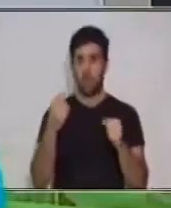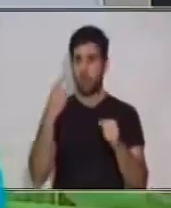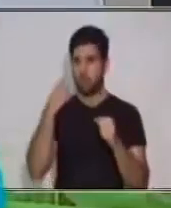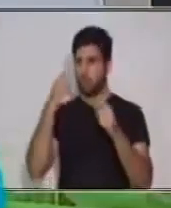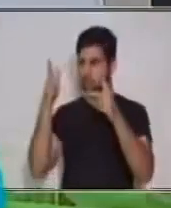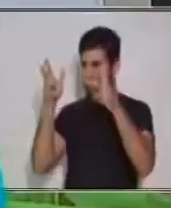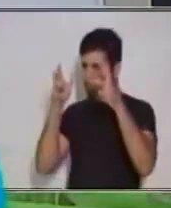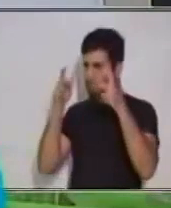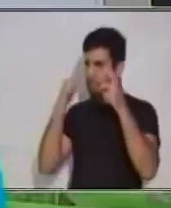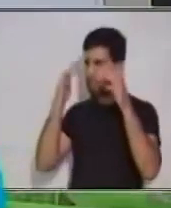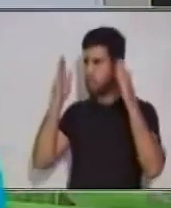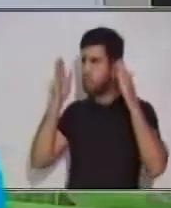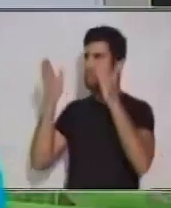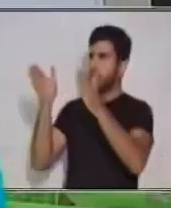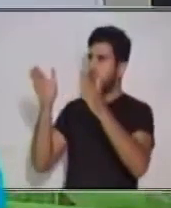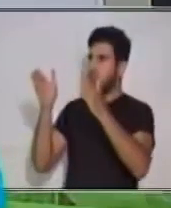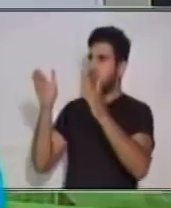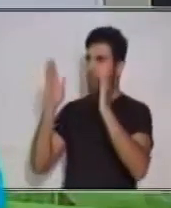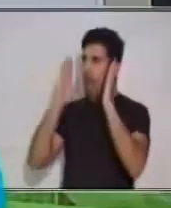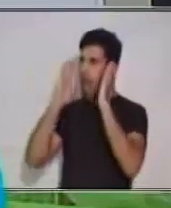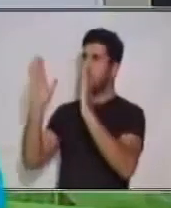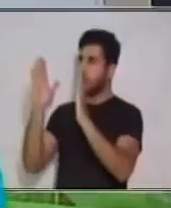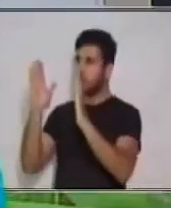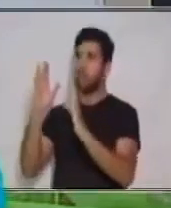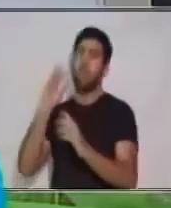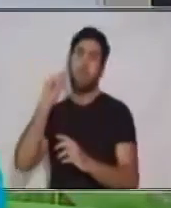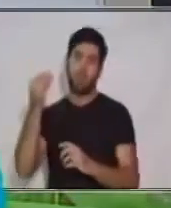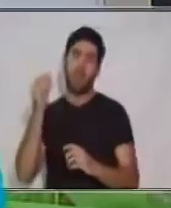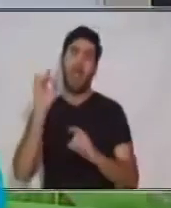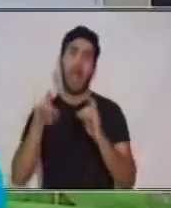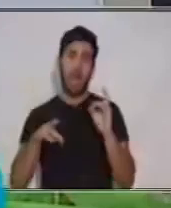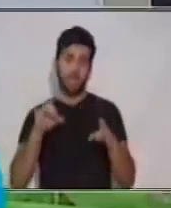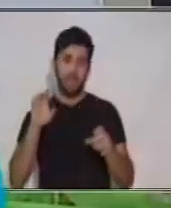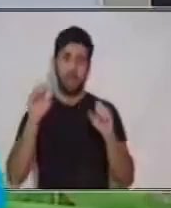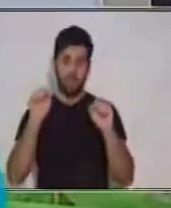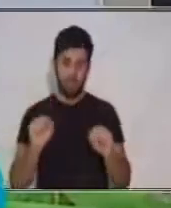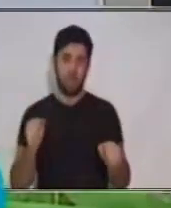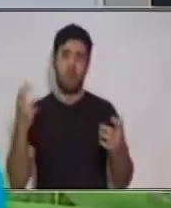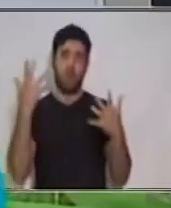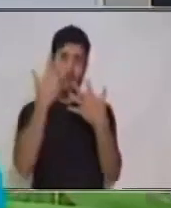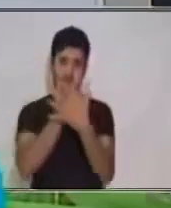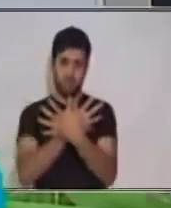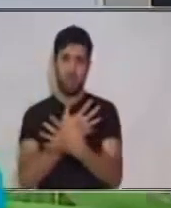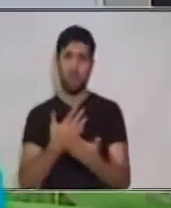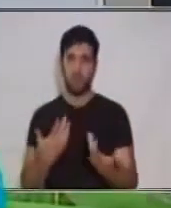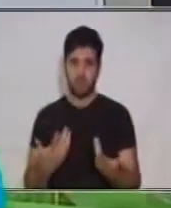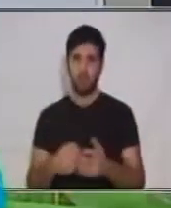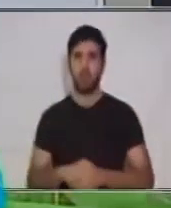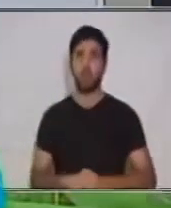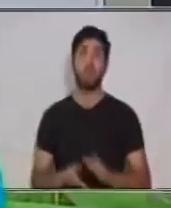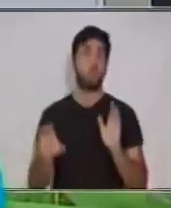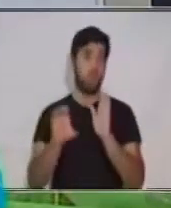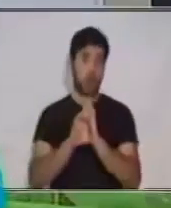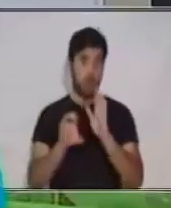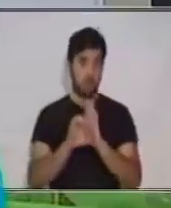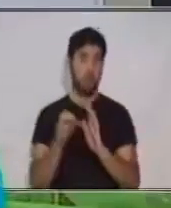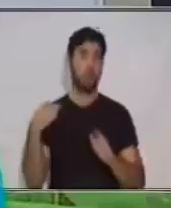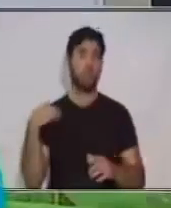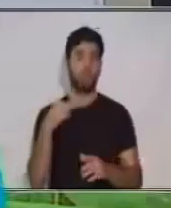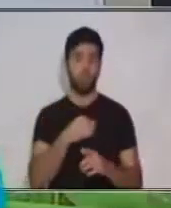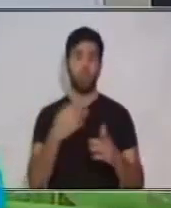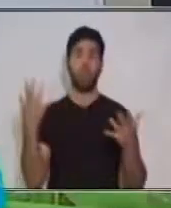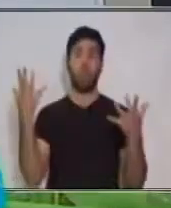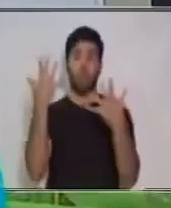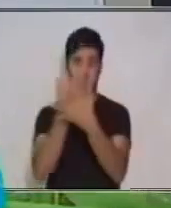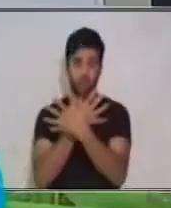concentrada, estar muy atentos porque nos podemos confundir. Y si nos confundimos en la tabulación de los